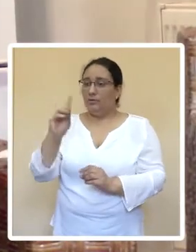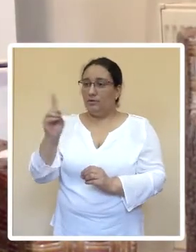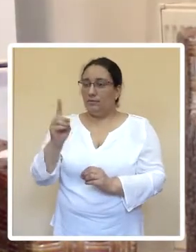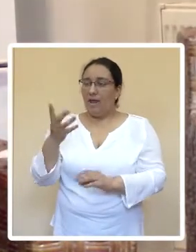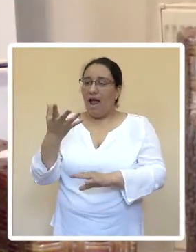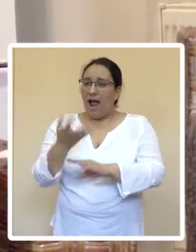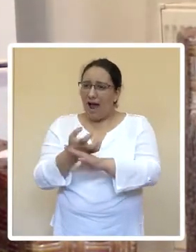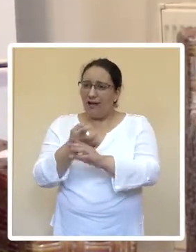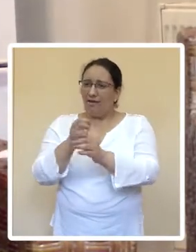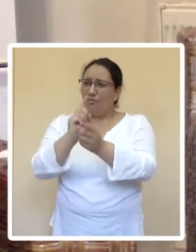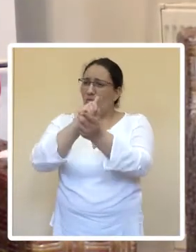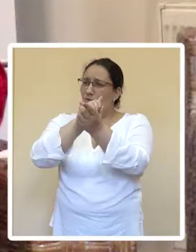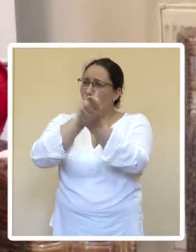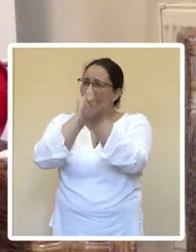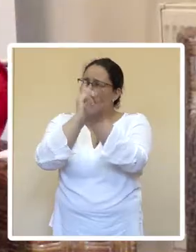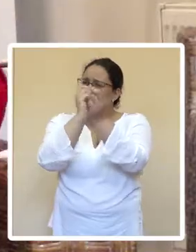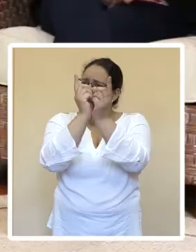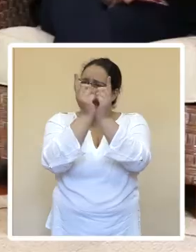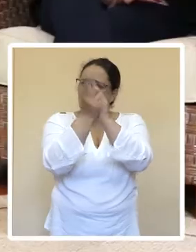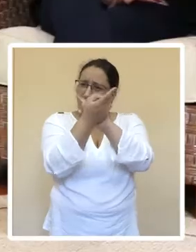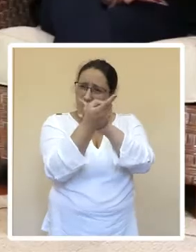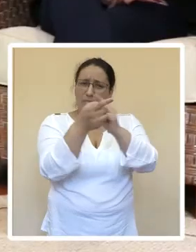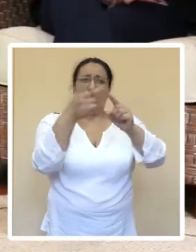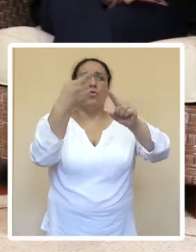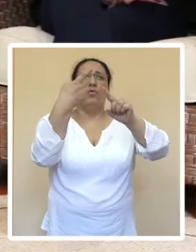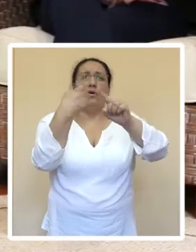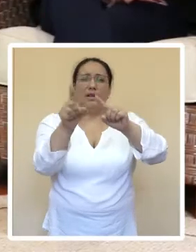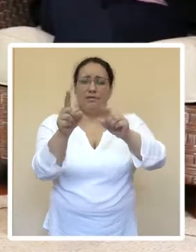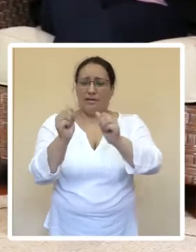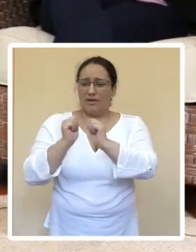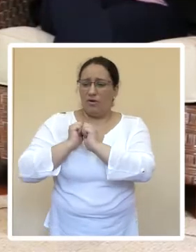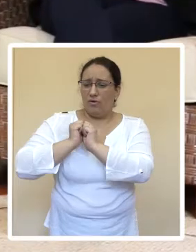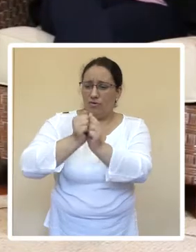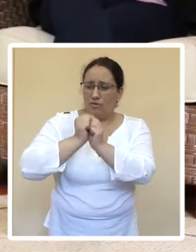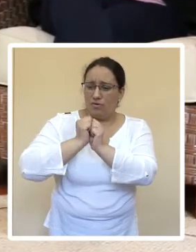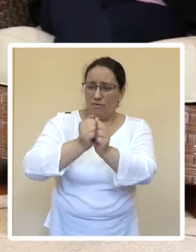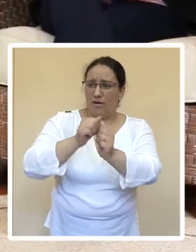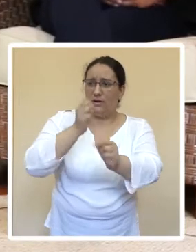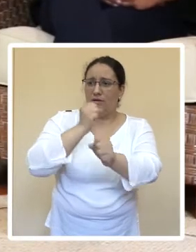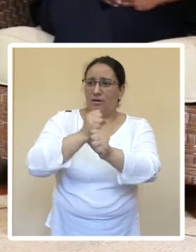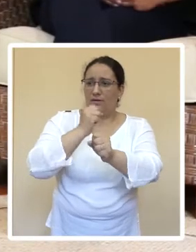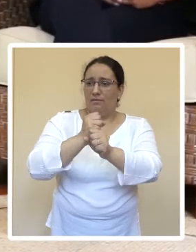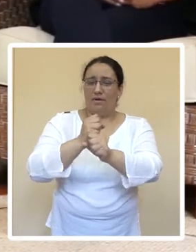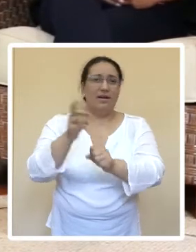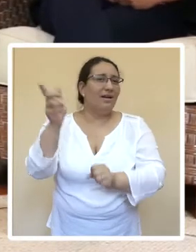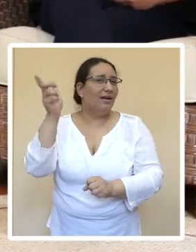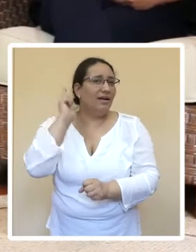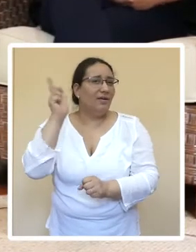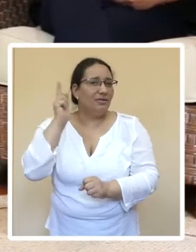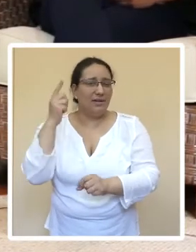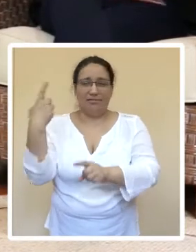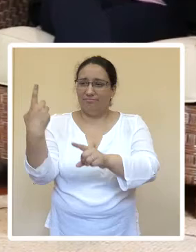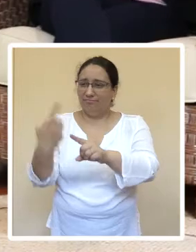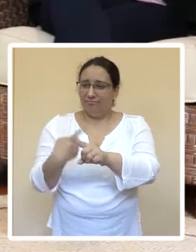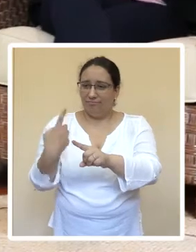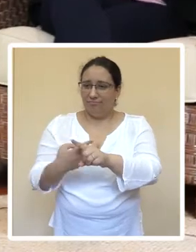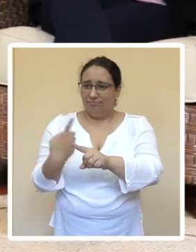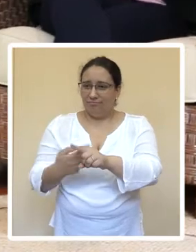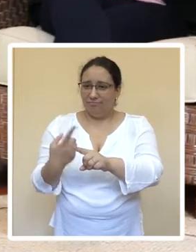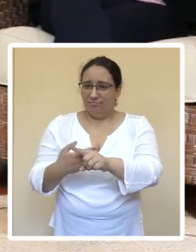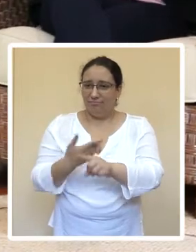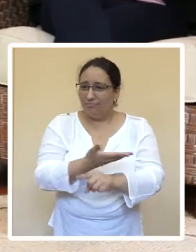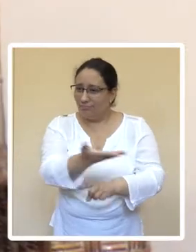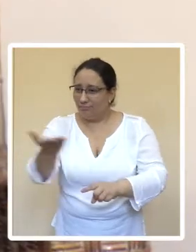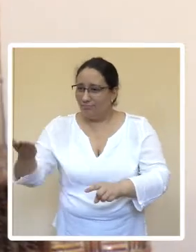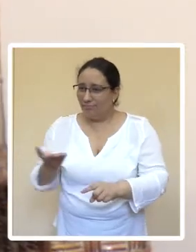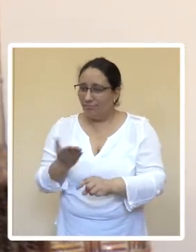del personal que trabaja con la persona? Mira, un poco escuchando las conversaciones de todo acá, yo creo, o sea, sin